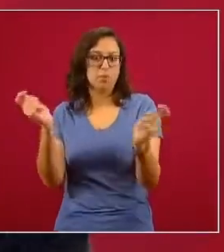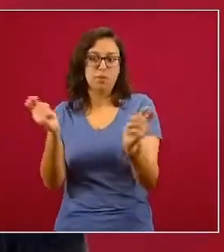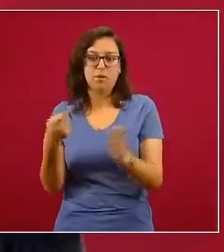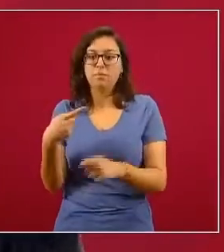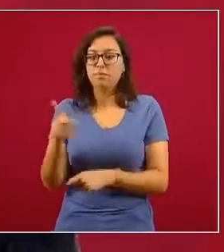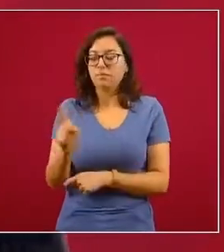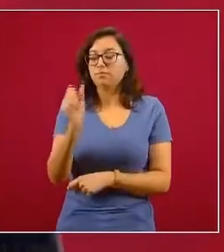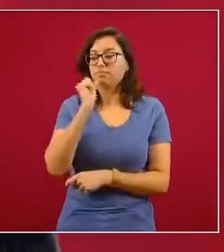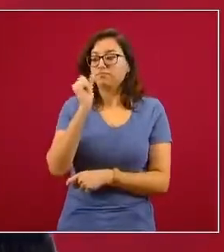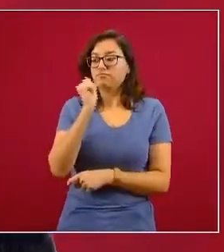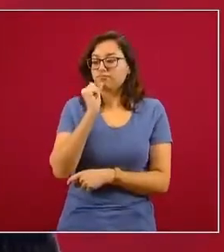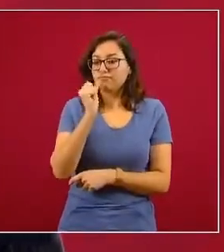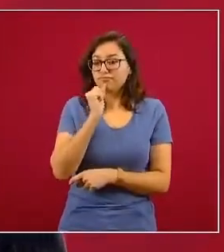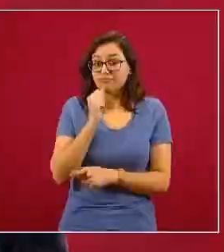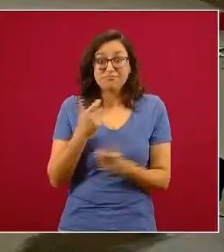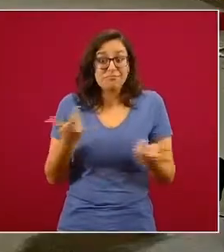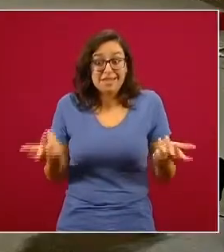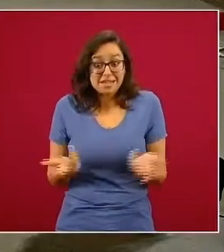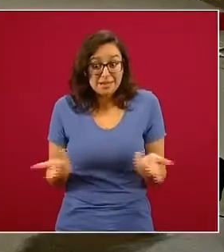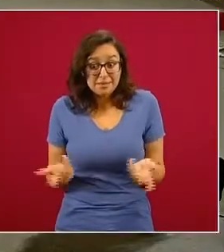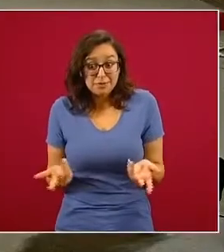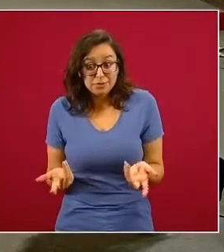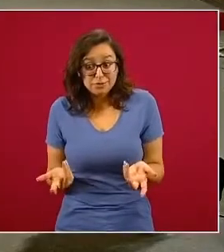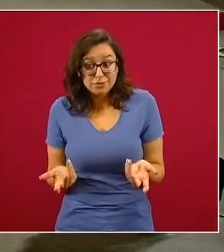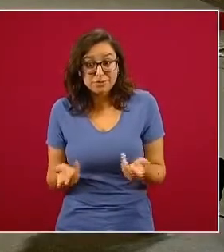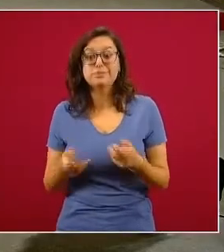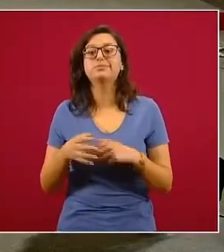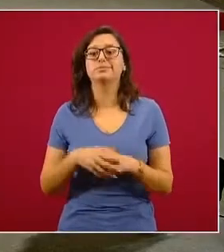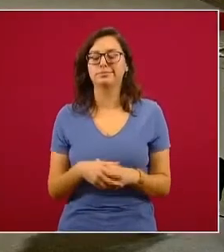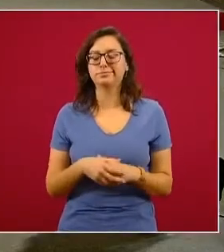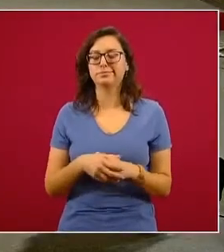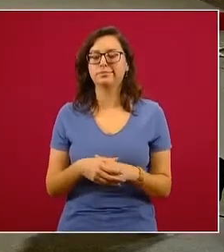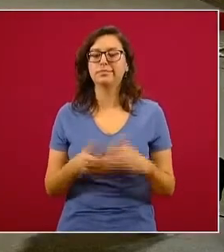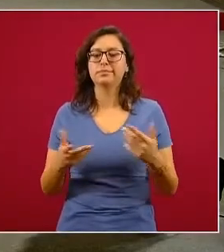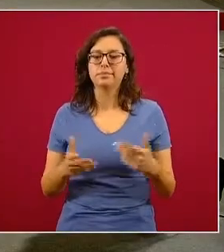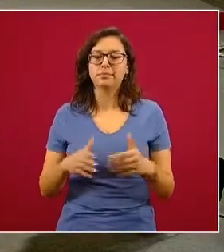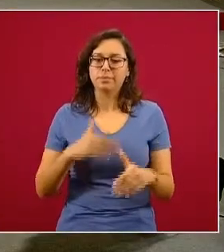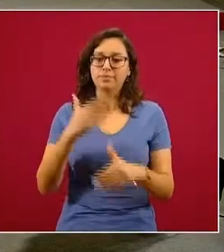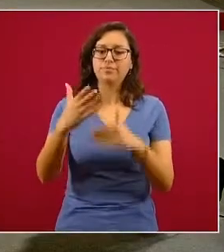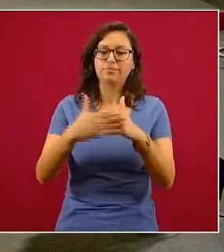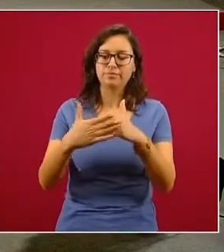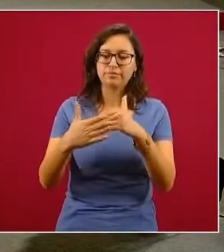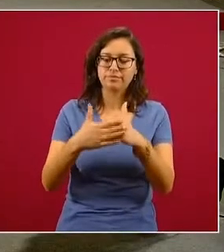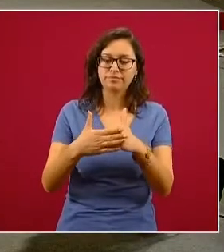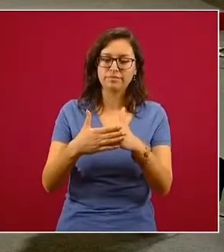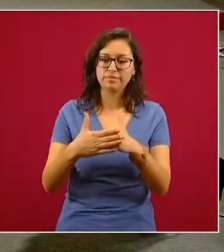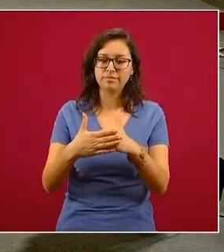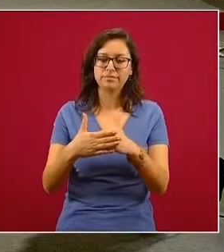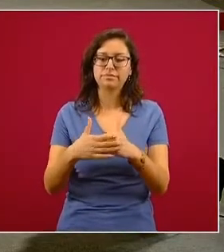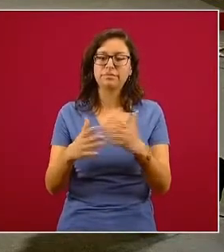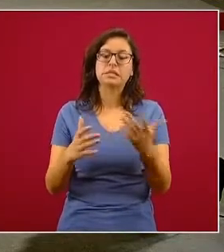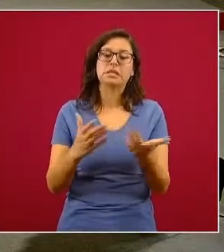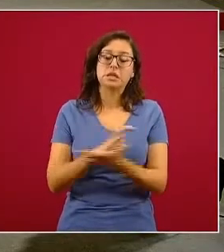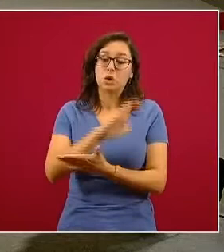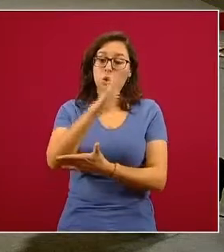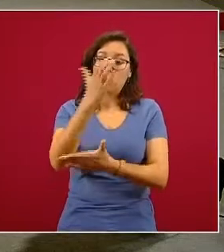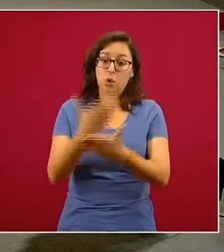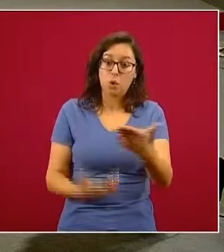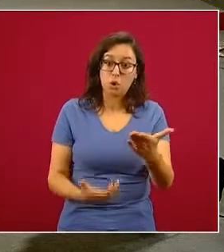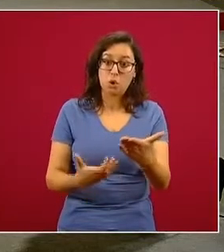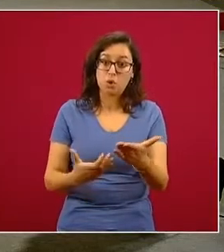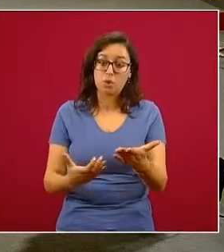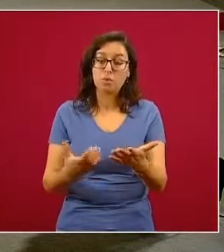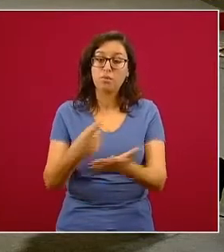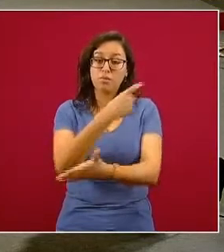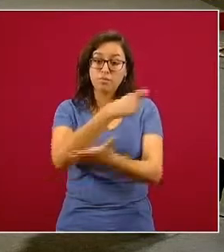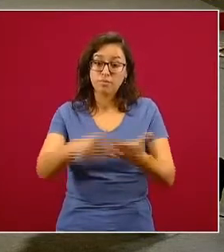eso, ¿qué se puede hacer? Bueno, lo que se puede hacer es que en las contrataciones de distribución se incluyan los